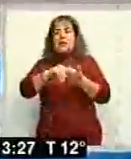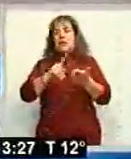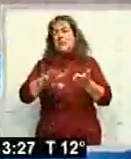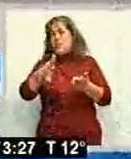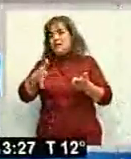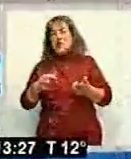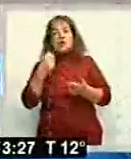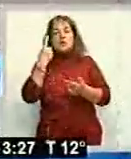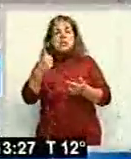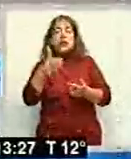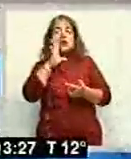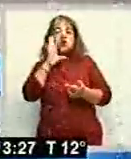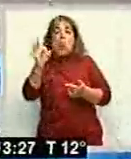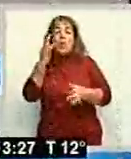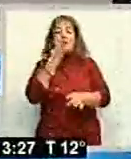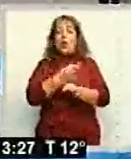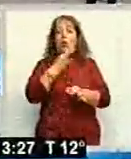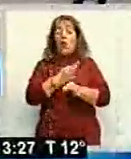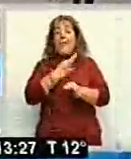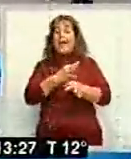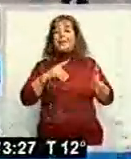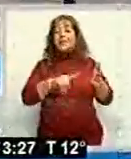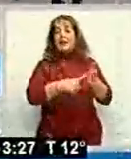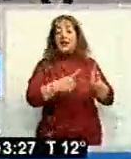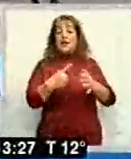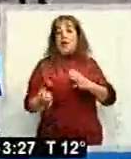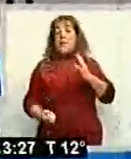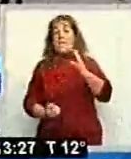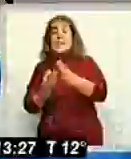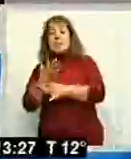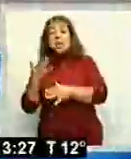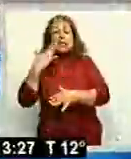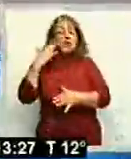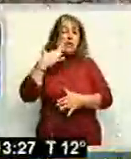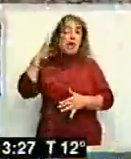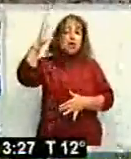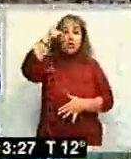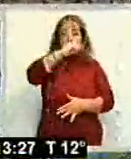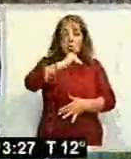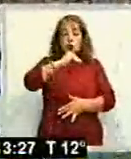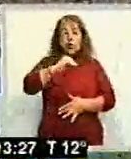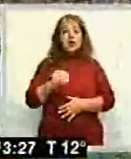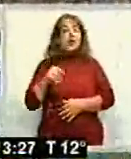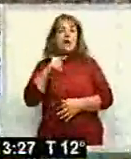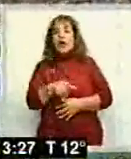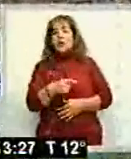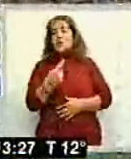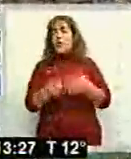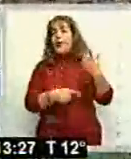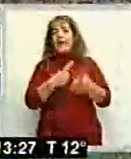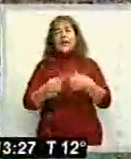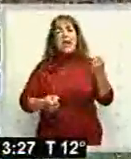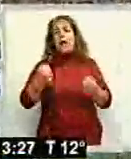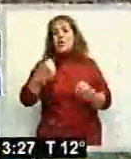casi 150 establecimientos educativos entre los turnos mañana, tarde y noche, que esto obviamente genera una gran congestión